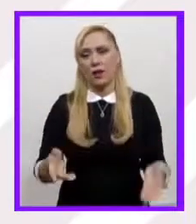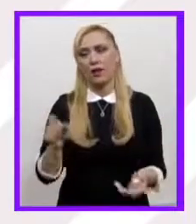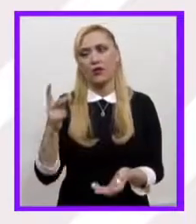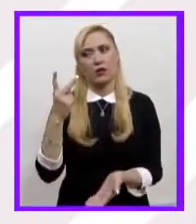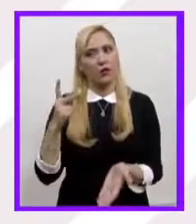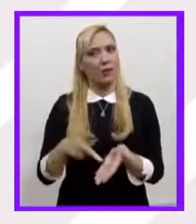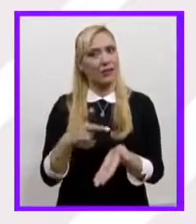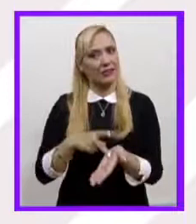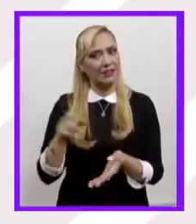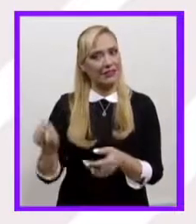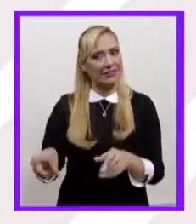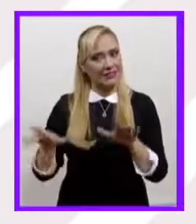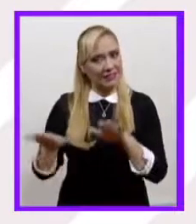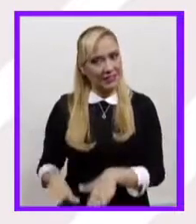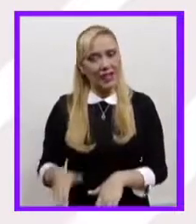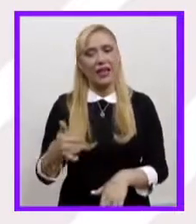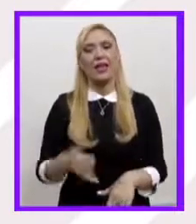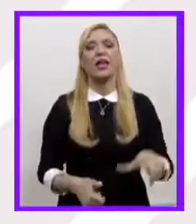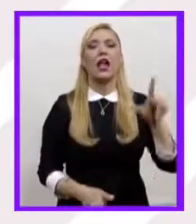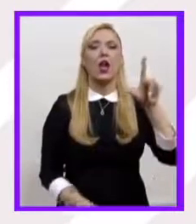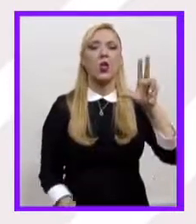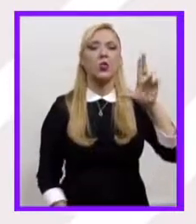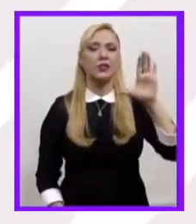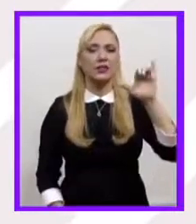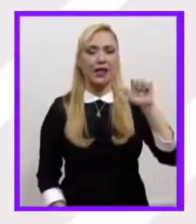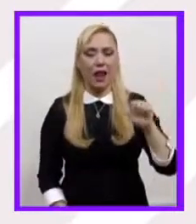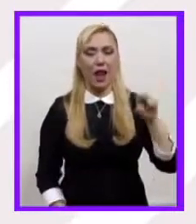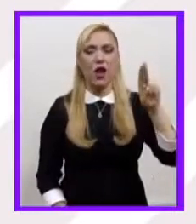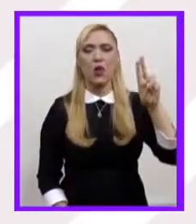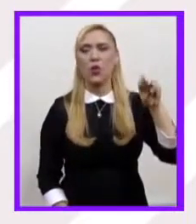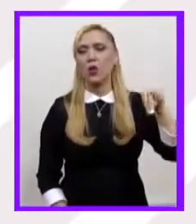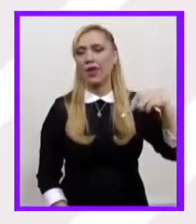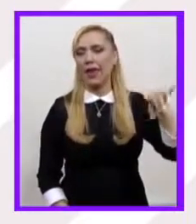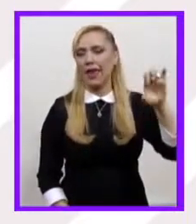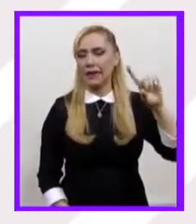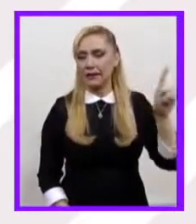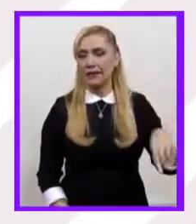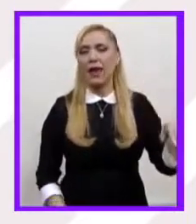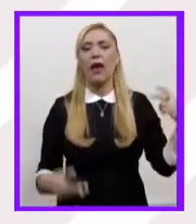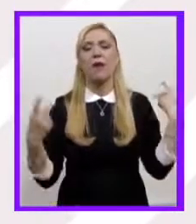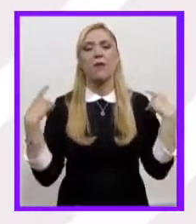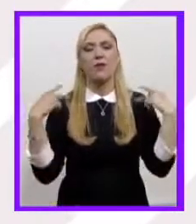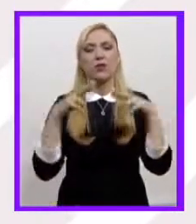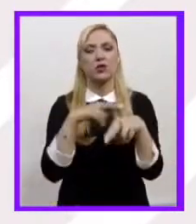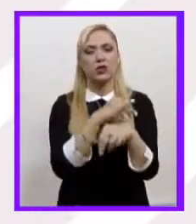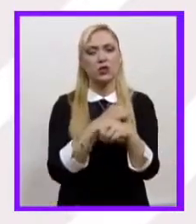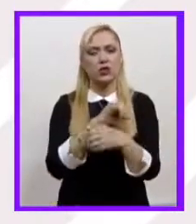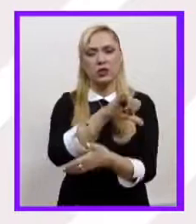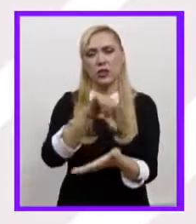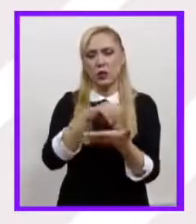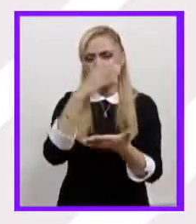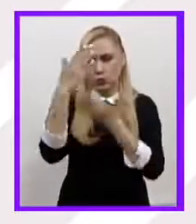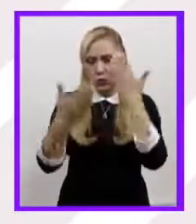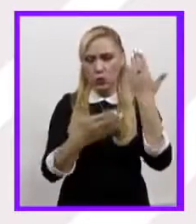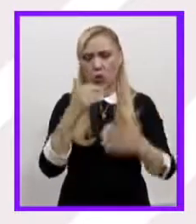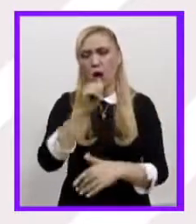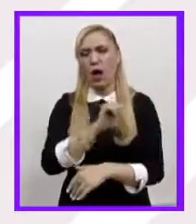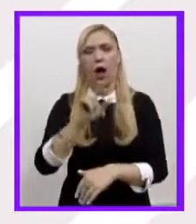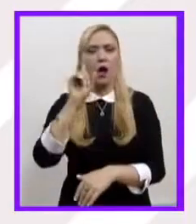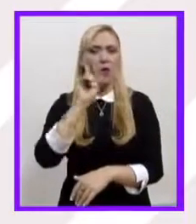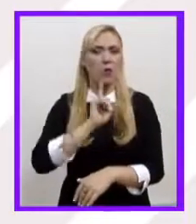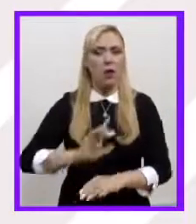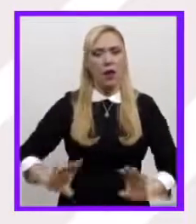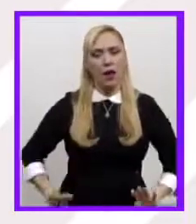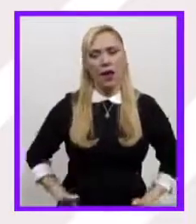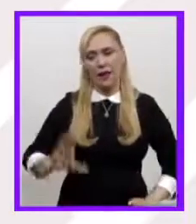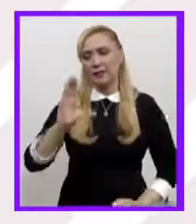me acompaña mi querida Lucía Núñez, quien es profesora universitaria e investigadora en el Centro de Investigaciones y Estudios de Género, el CIEG,